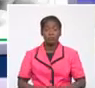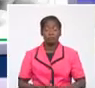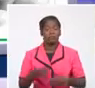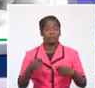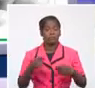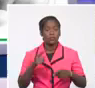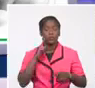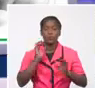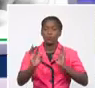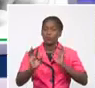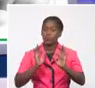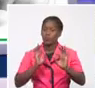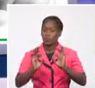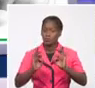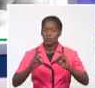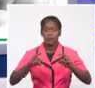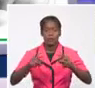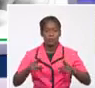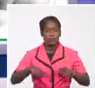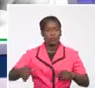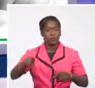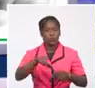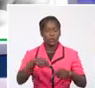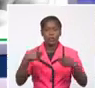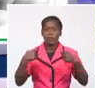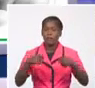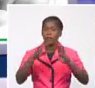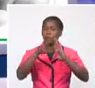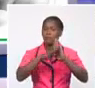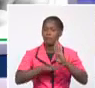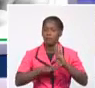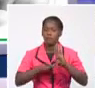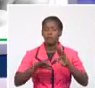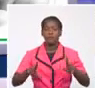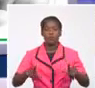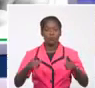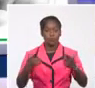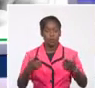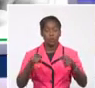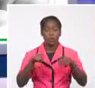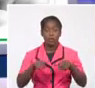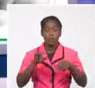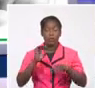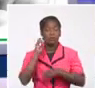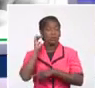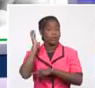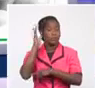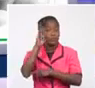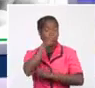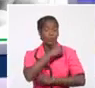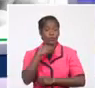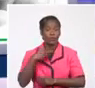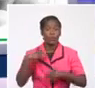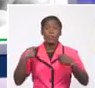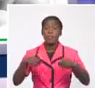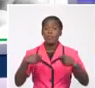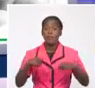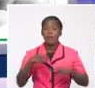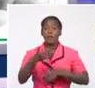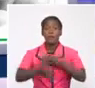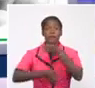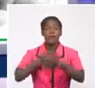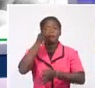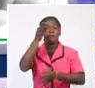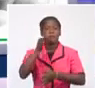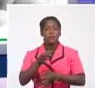se ratifica siempre este axioma que ha manejado en conferencia de prensa el doctor de que no es un simple catarro y